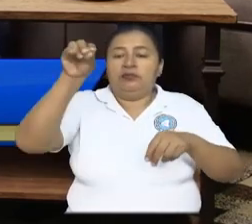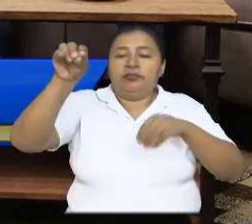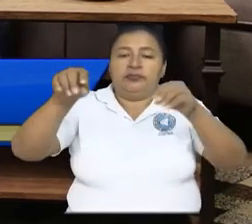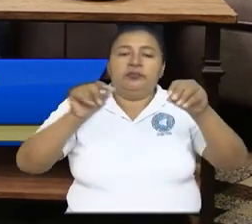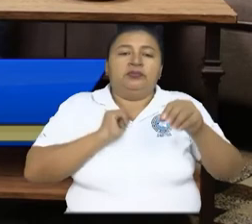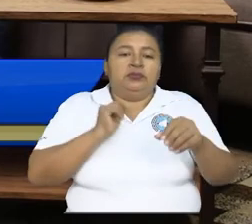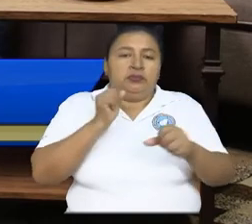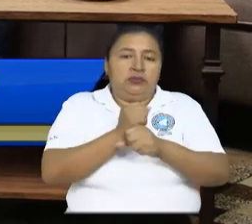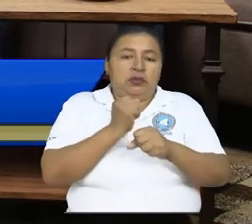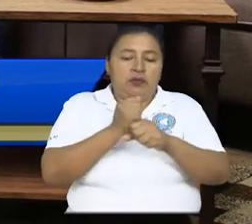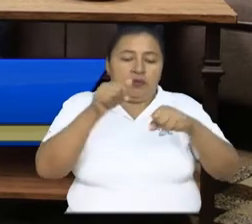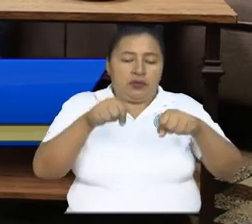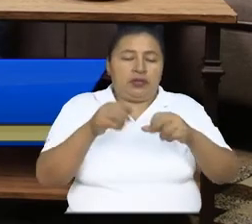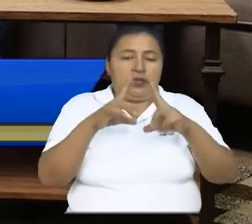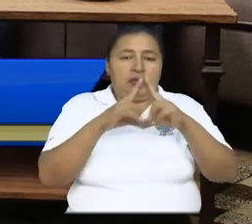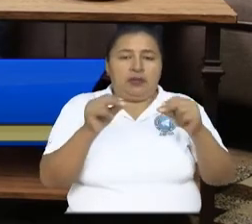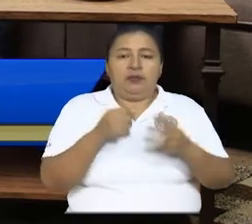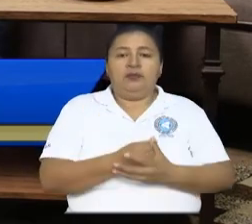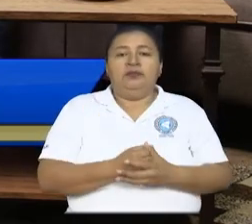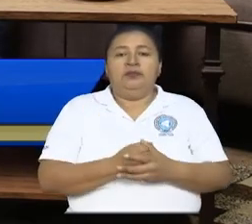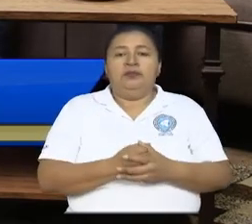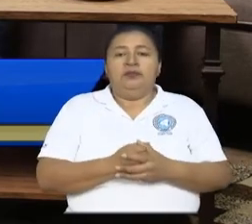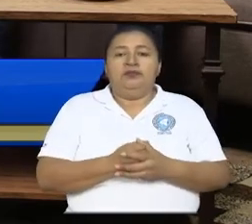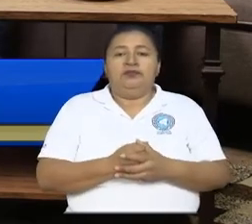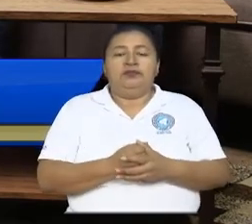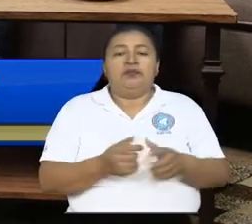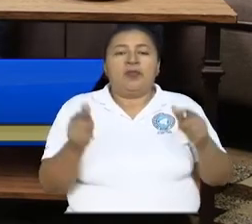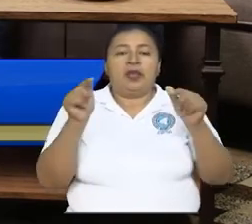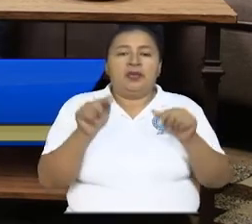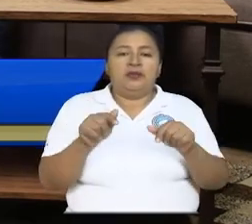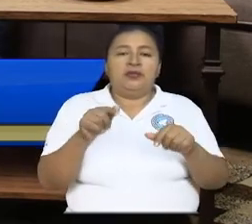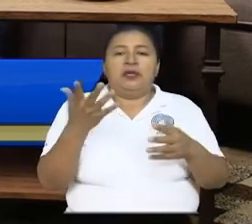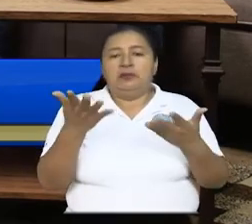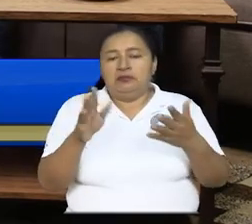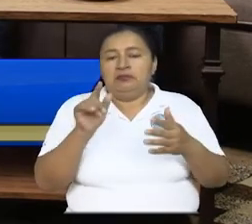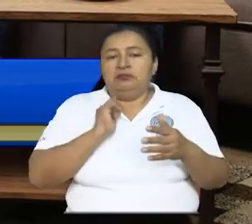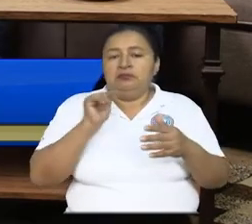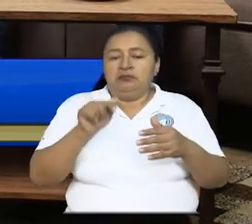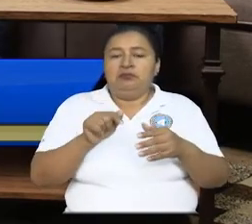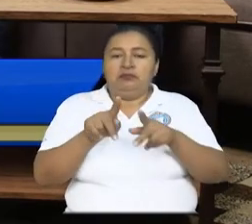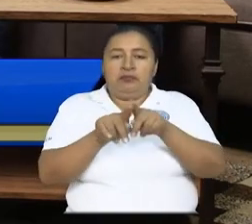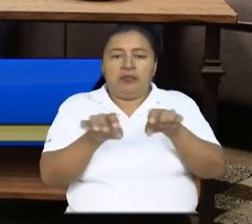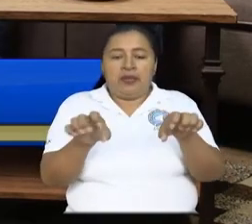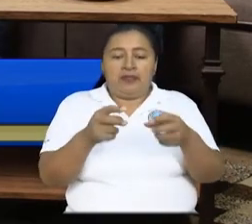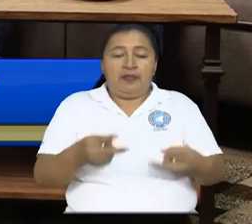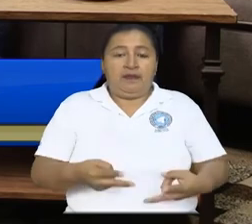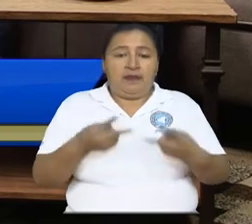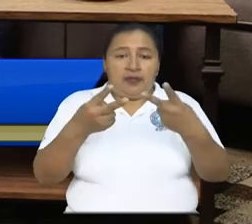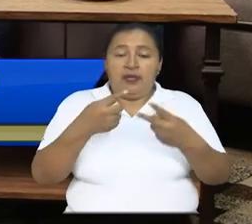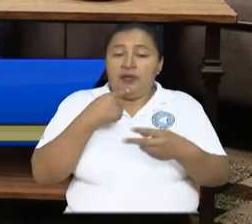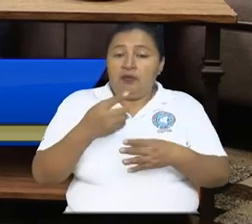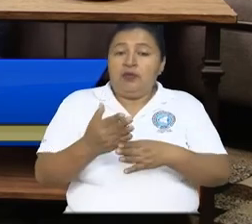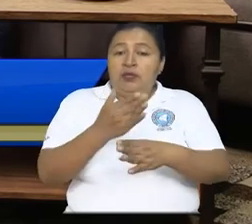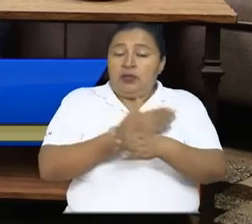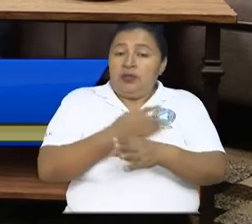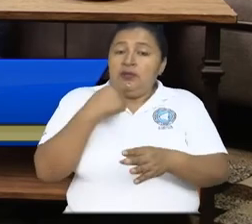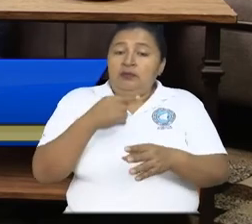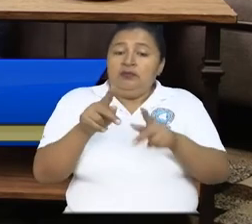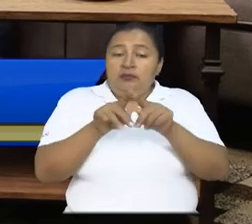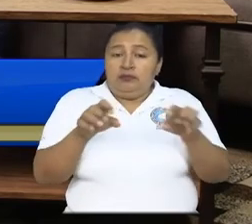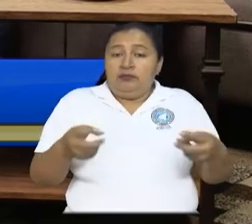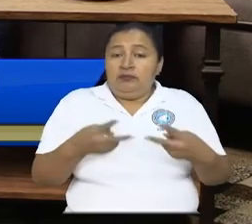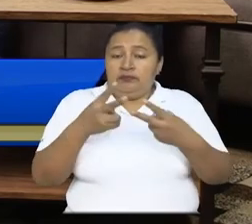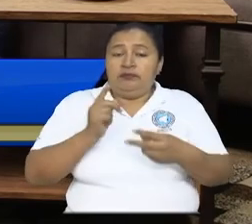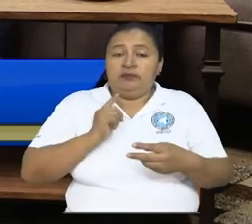acá pues en el país verdad ese digamos parte del plan de vida como lo señalaba muy bien